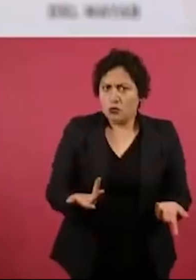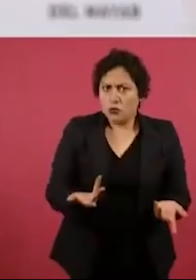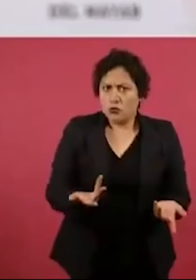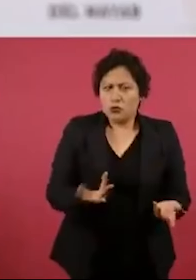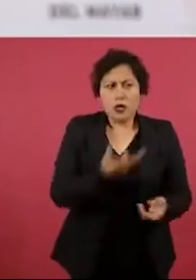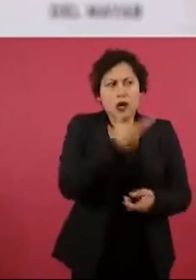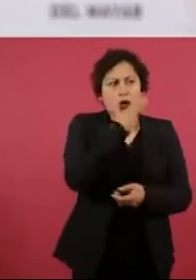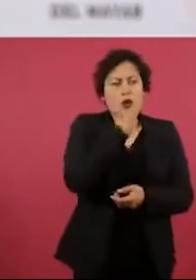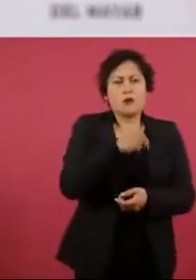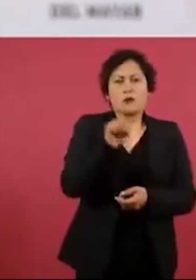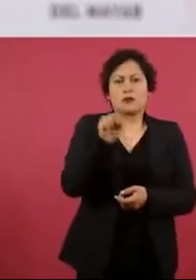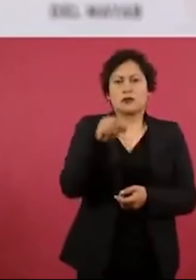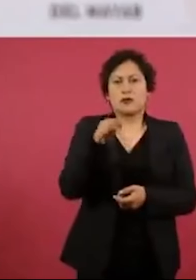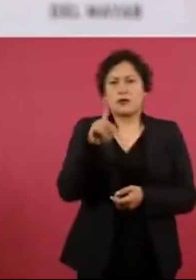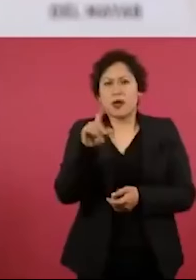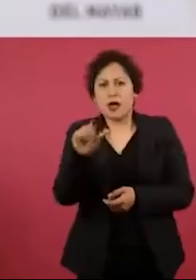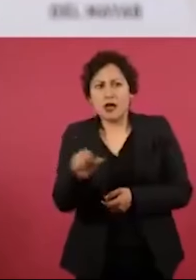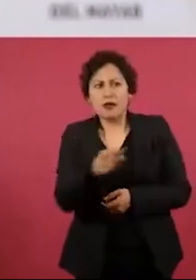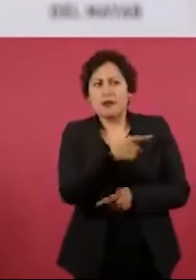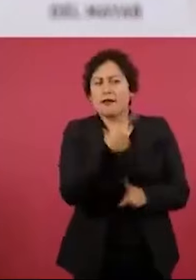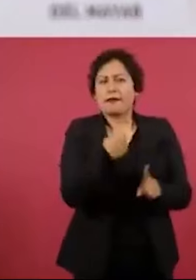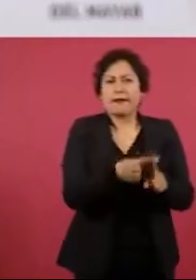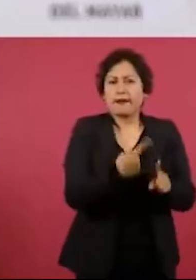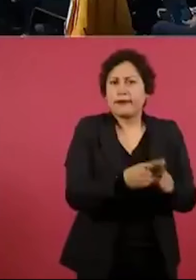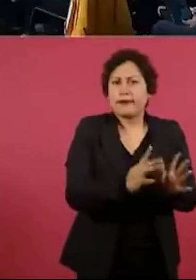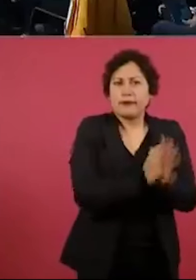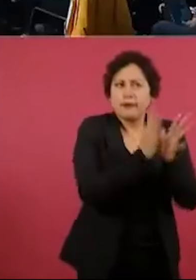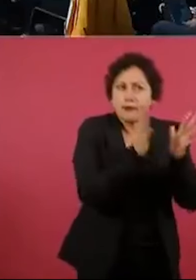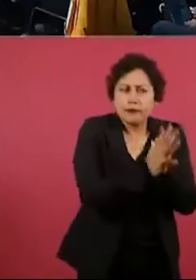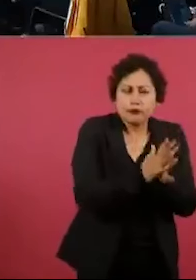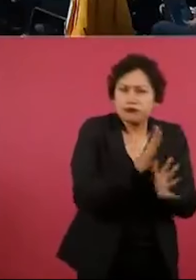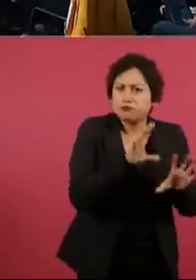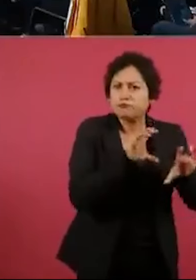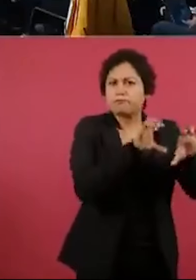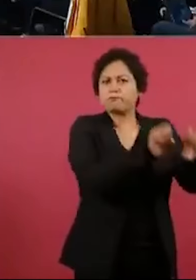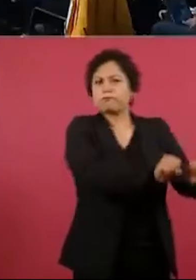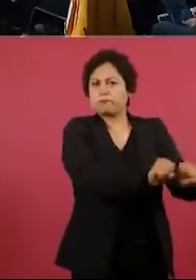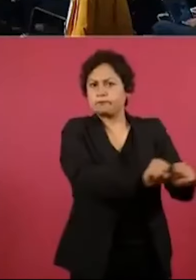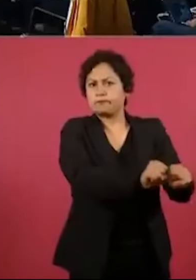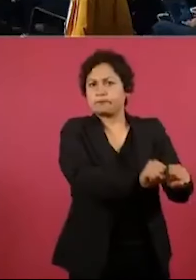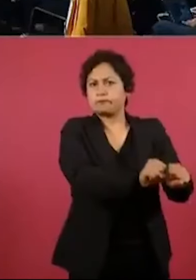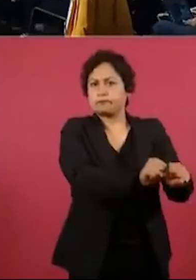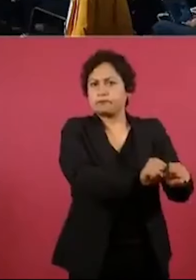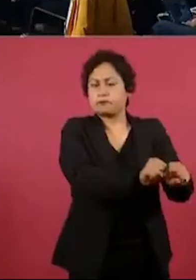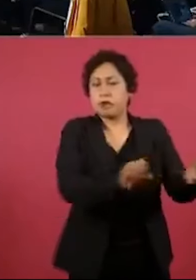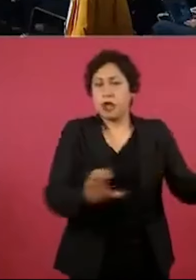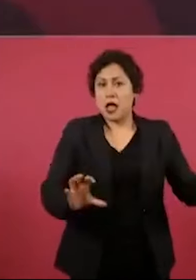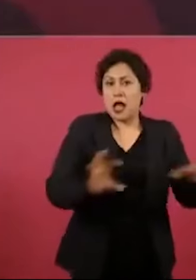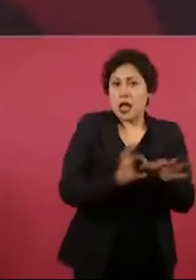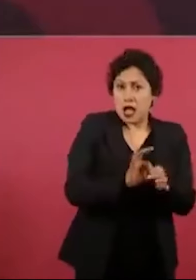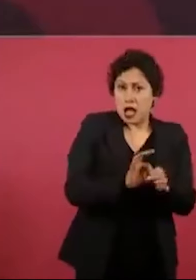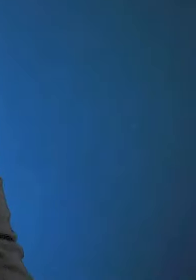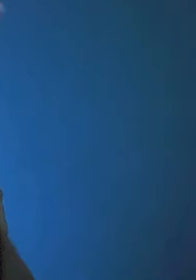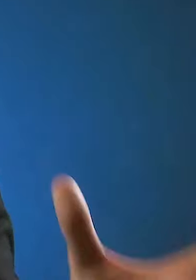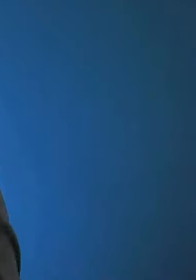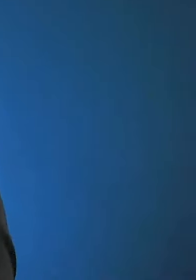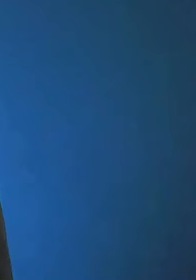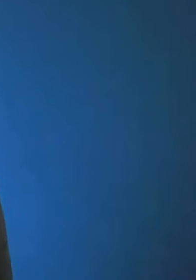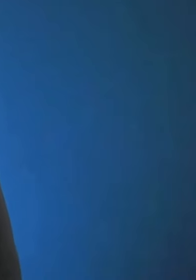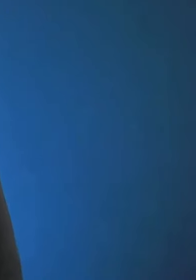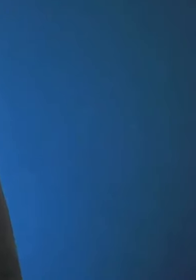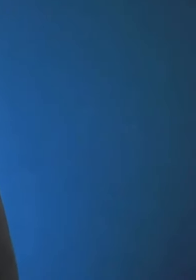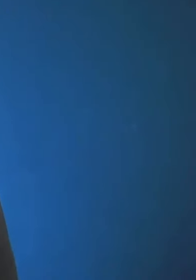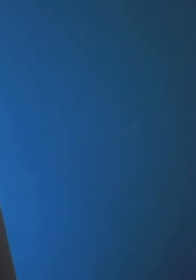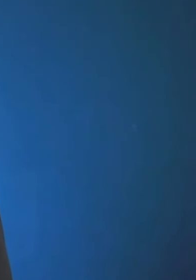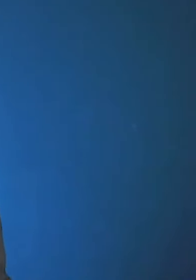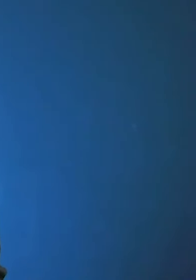quiénes participan, si había acuerdos o no había acuerdos con el gobierno de Estados Unidos. A ver, en todas